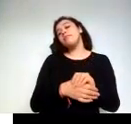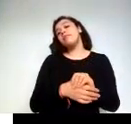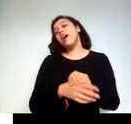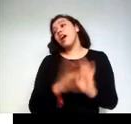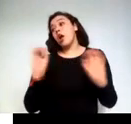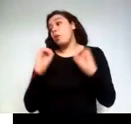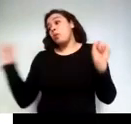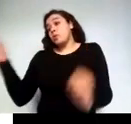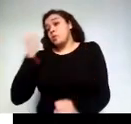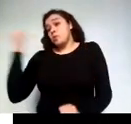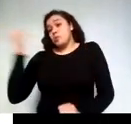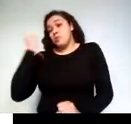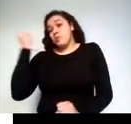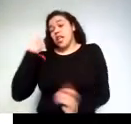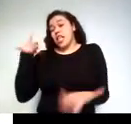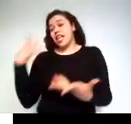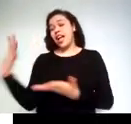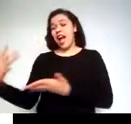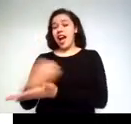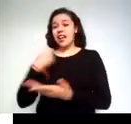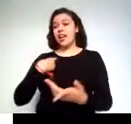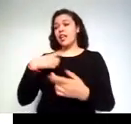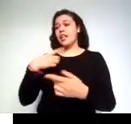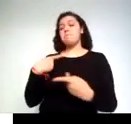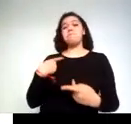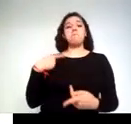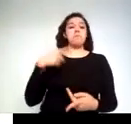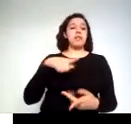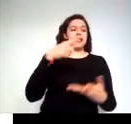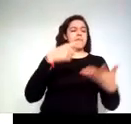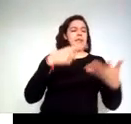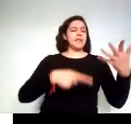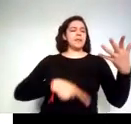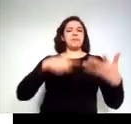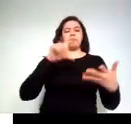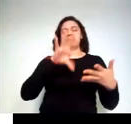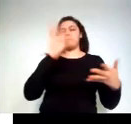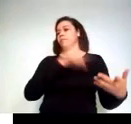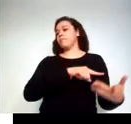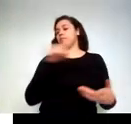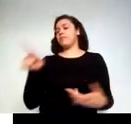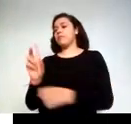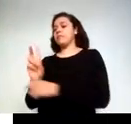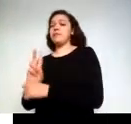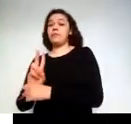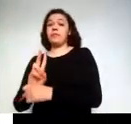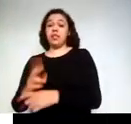ser inspeccionado. Uh-huh. Pero también, si uno de nuestros colaboradores reporta